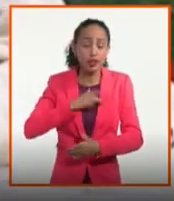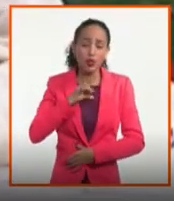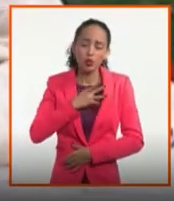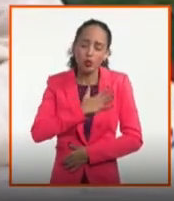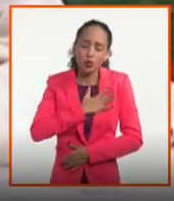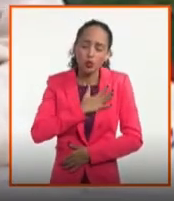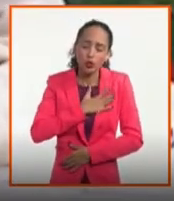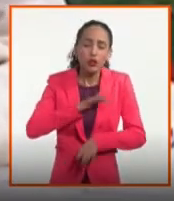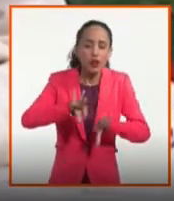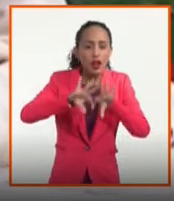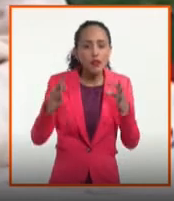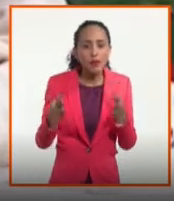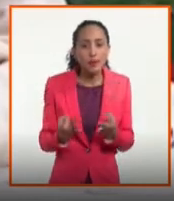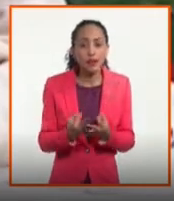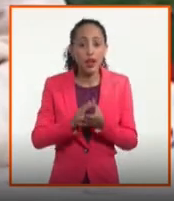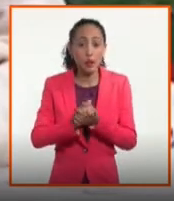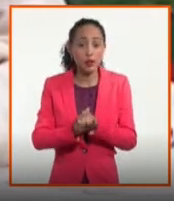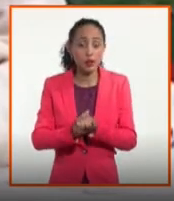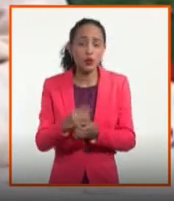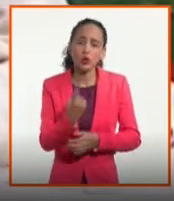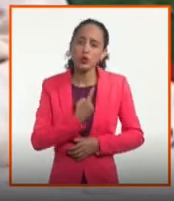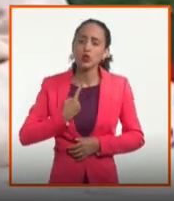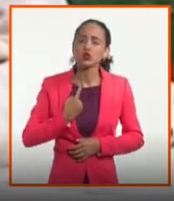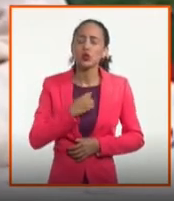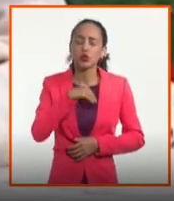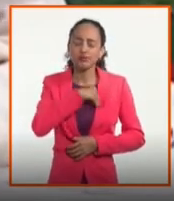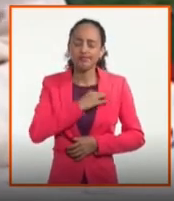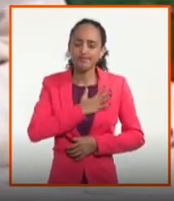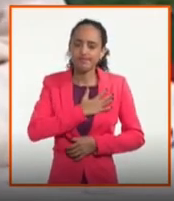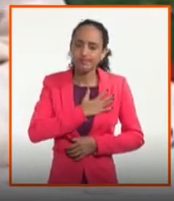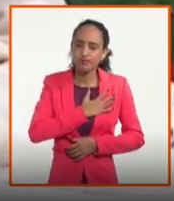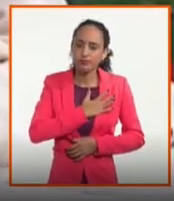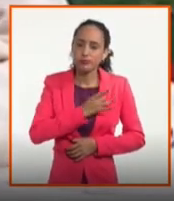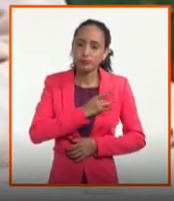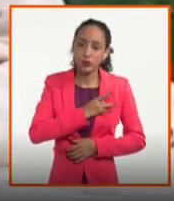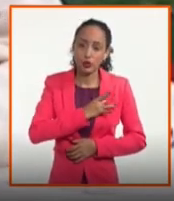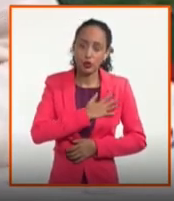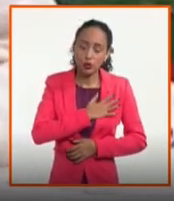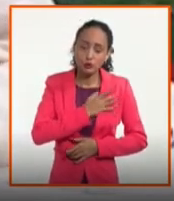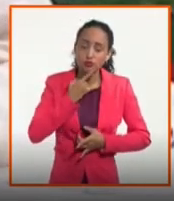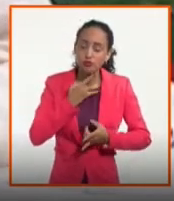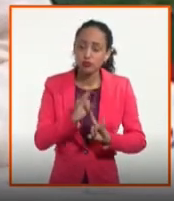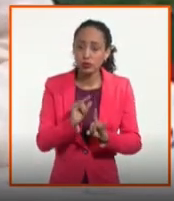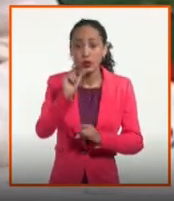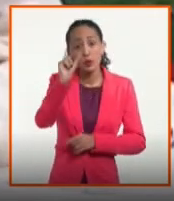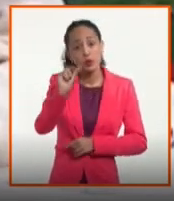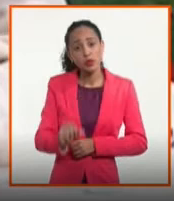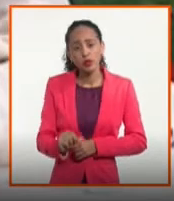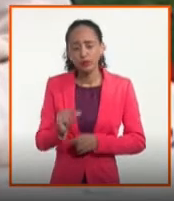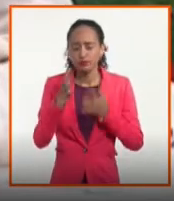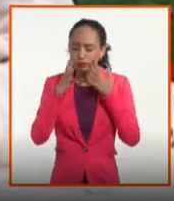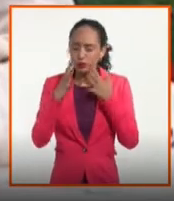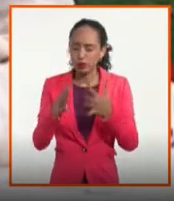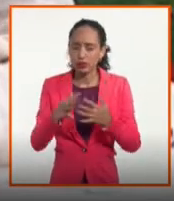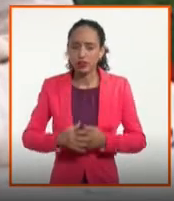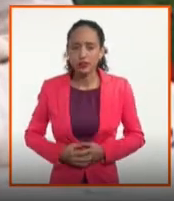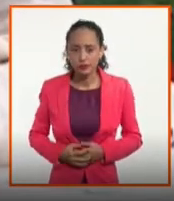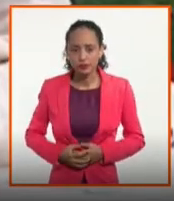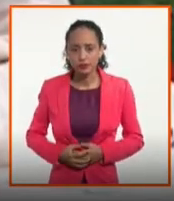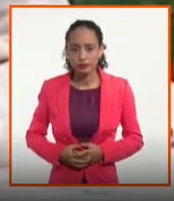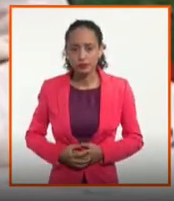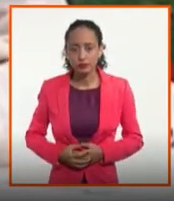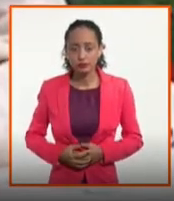la familia también nuestro más sentido pésame de de haber perdido una gran persona si